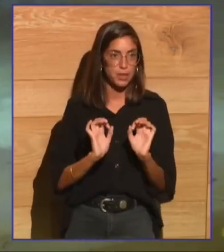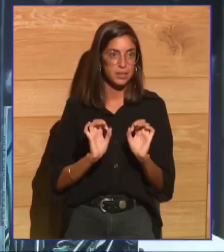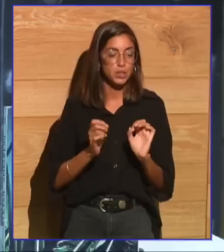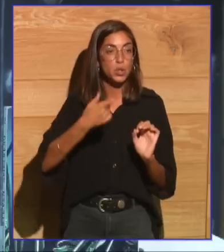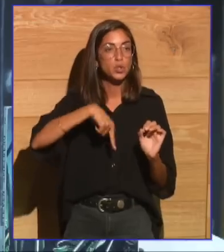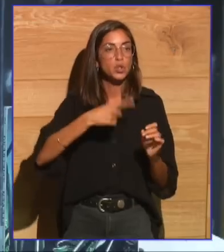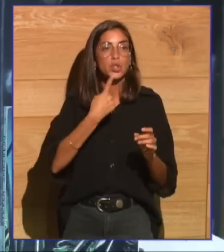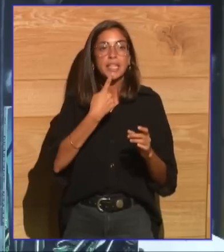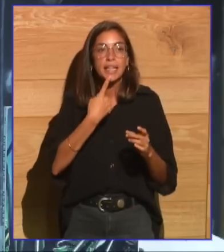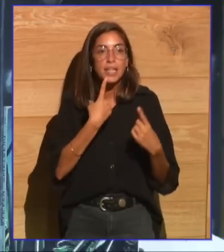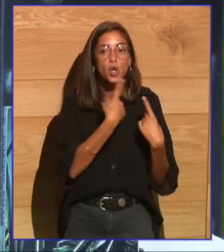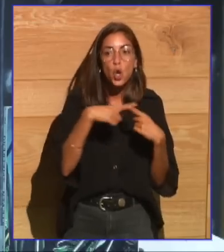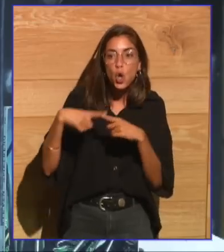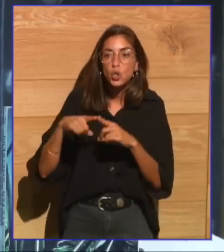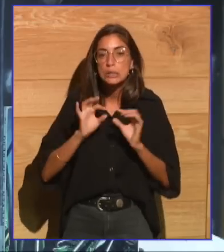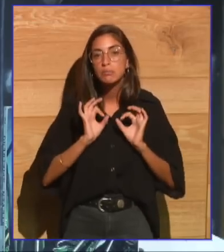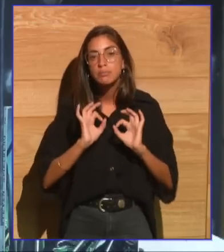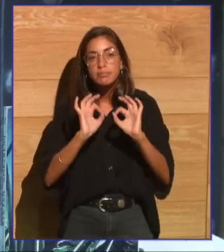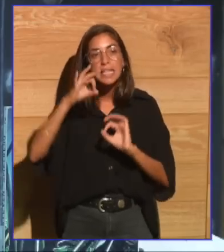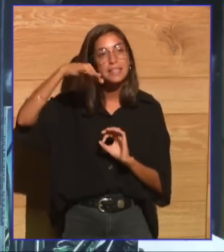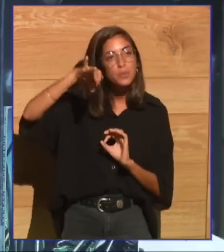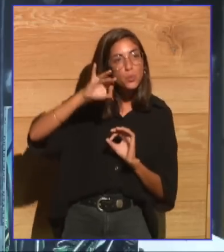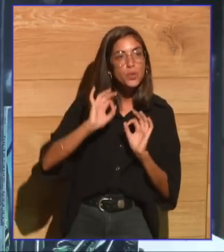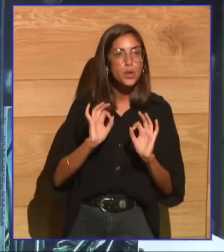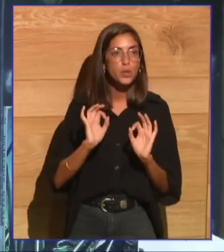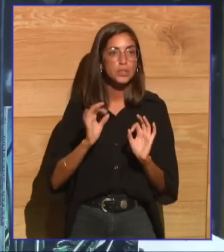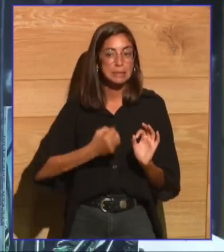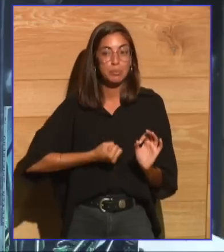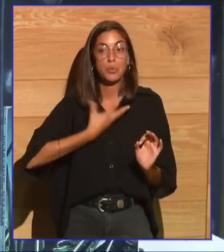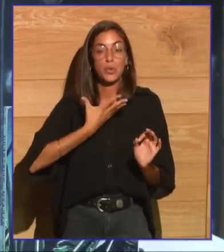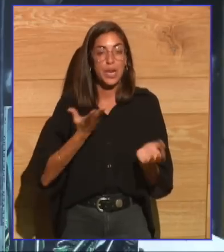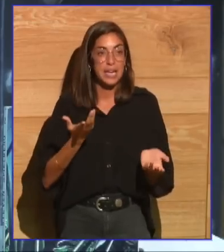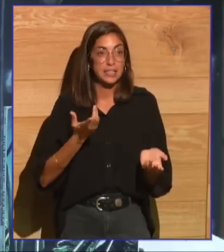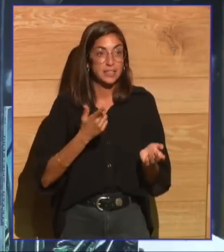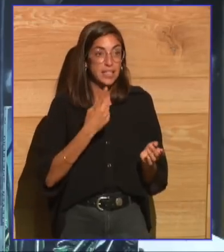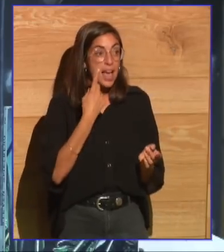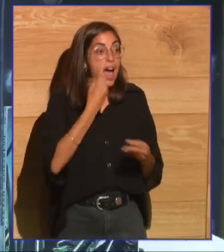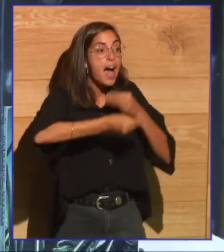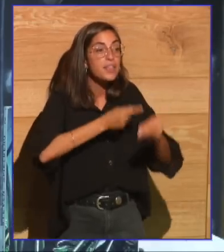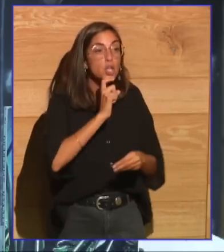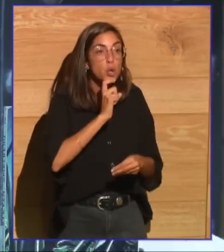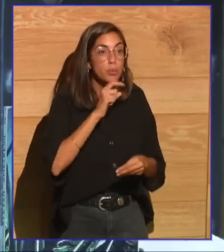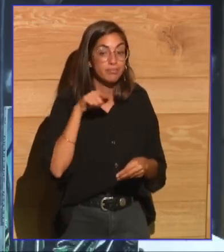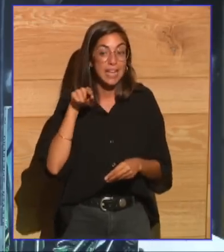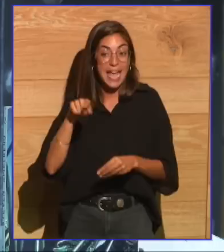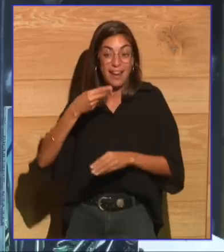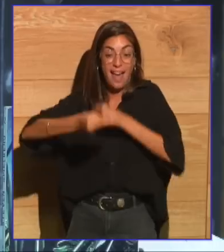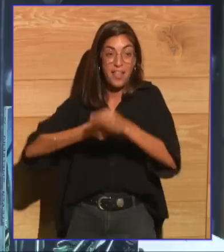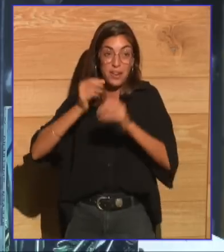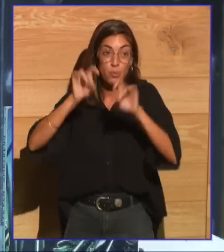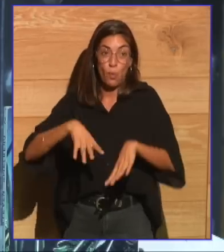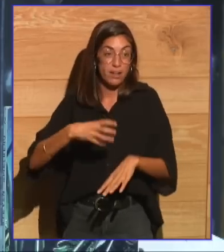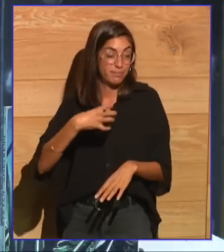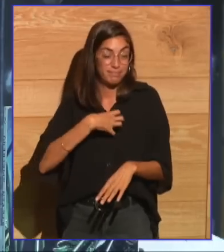elementos únicos emocionales que pero cómo se hace eso pues no se sabe hacer eso él mismo no lo ha vuelto a hacer y eso que ha vuelto a hacer muchas